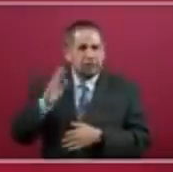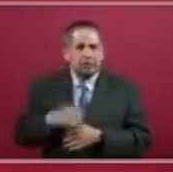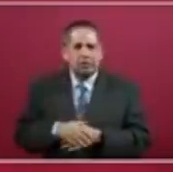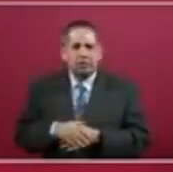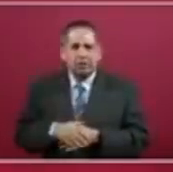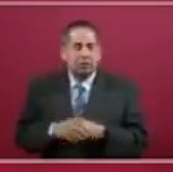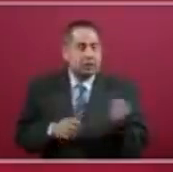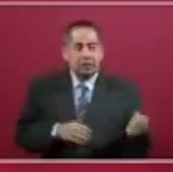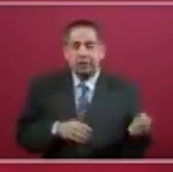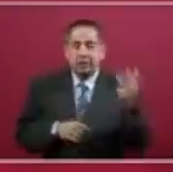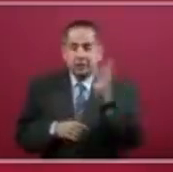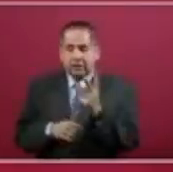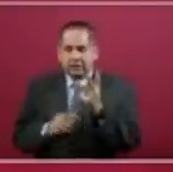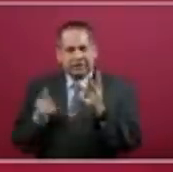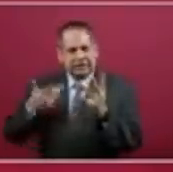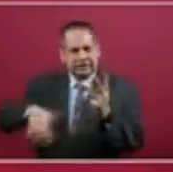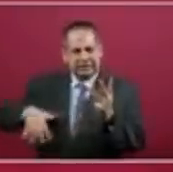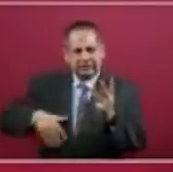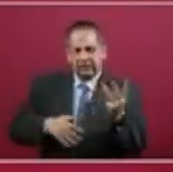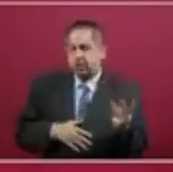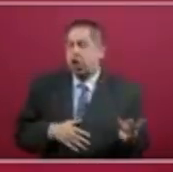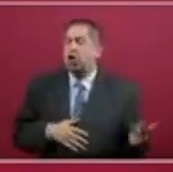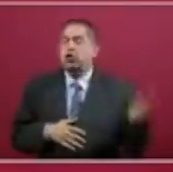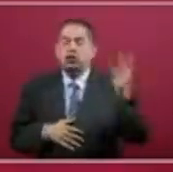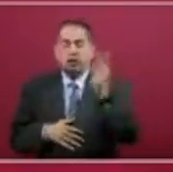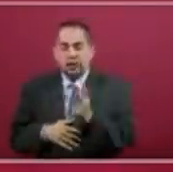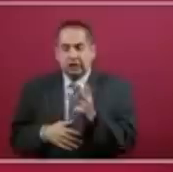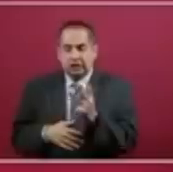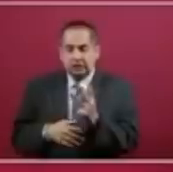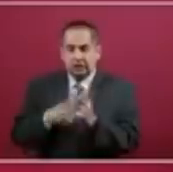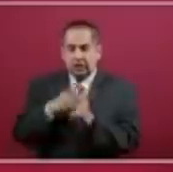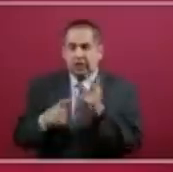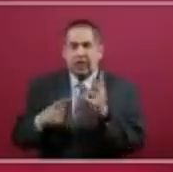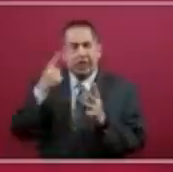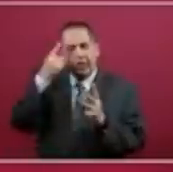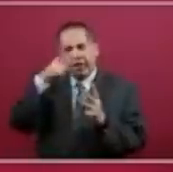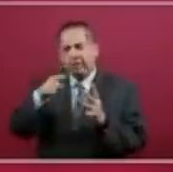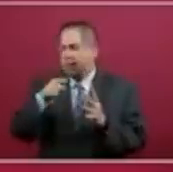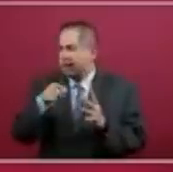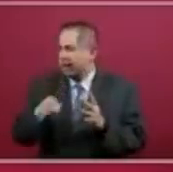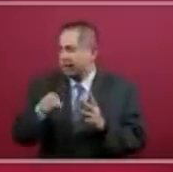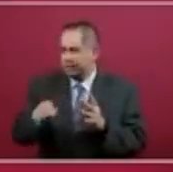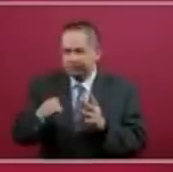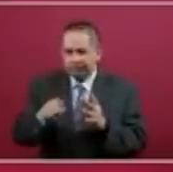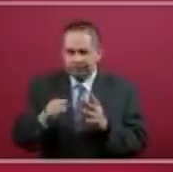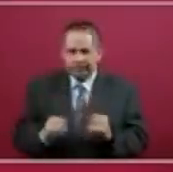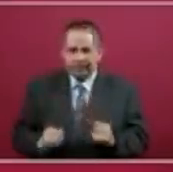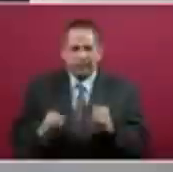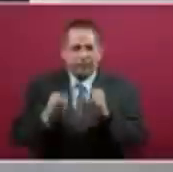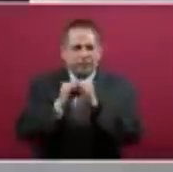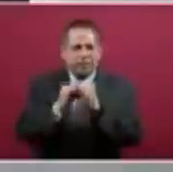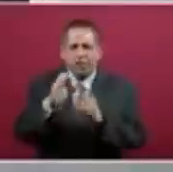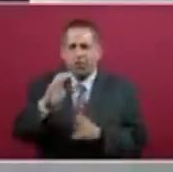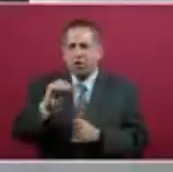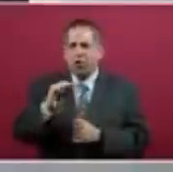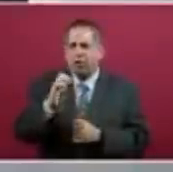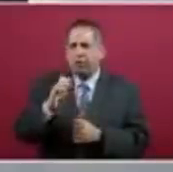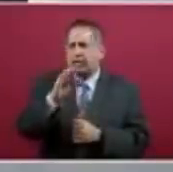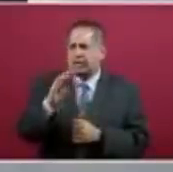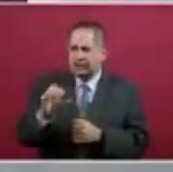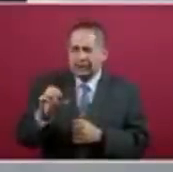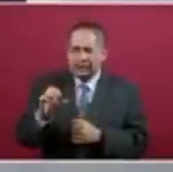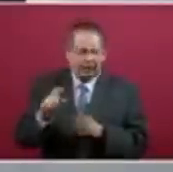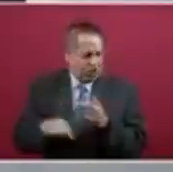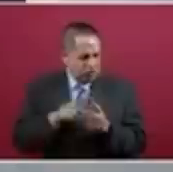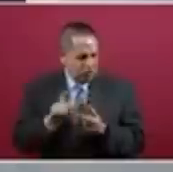mandar una terna recientemente para este Instituto de la Competencia y